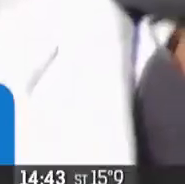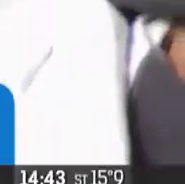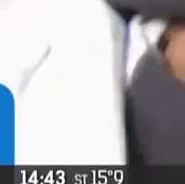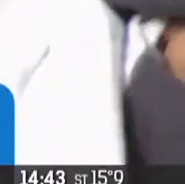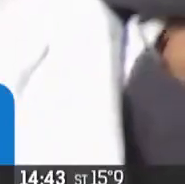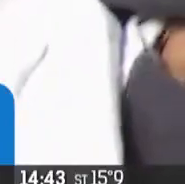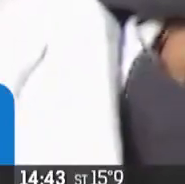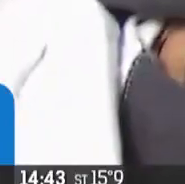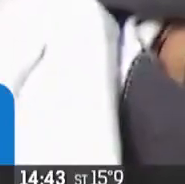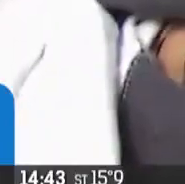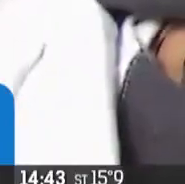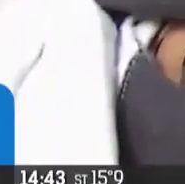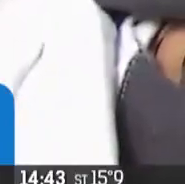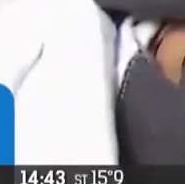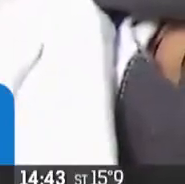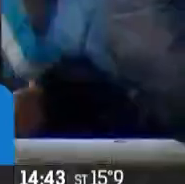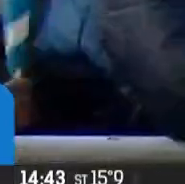digamos celebrando